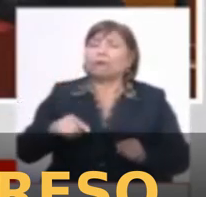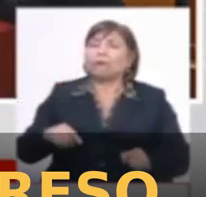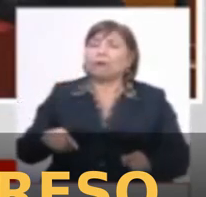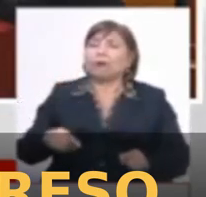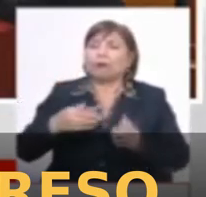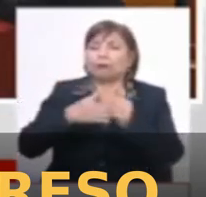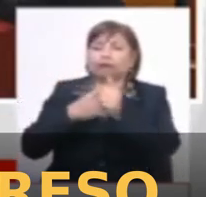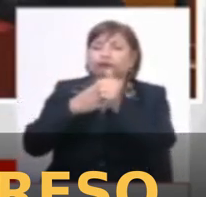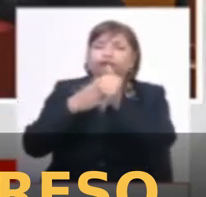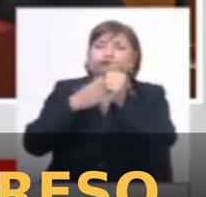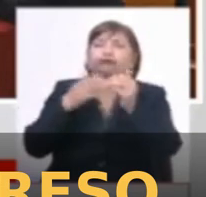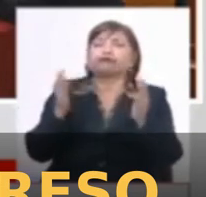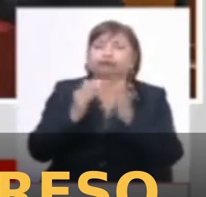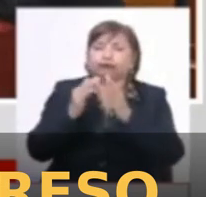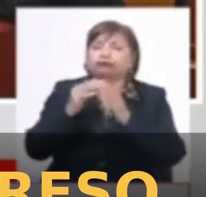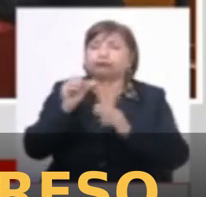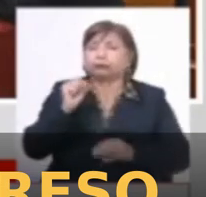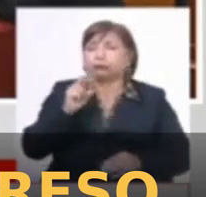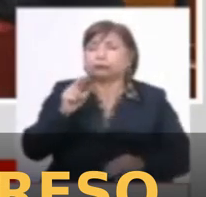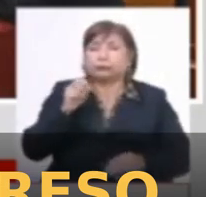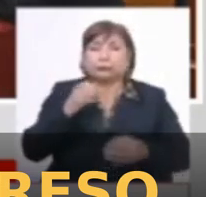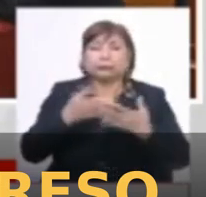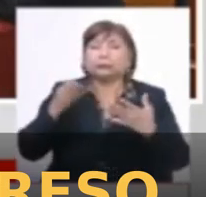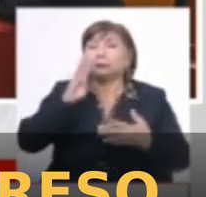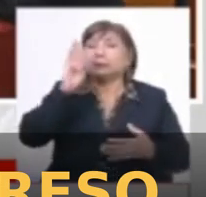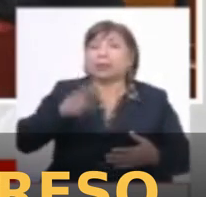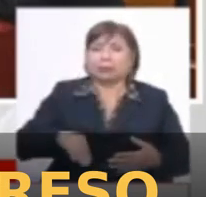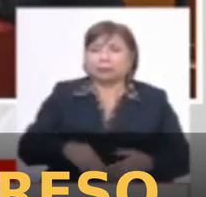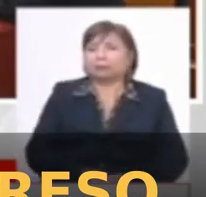la conducen a usted en la casa de Breña?